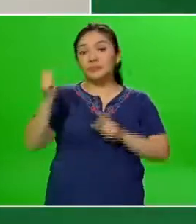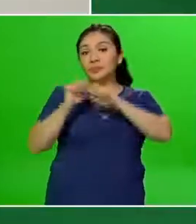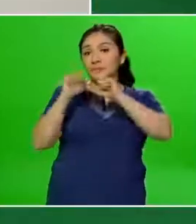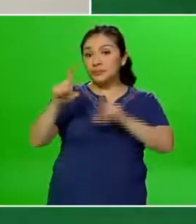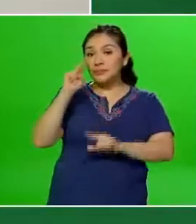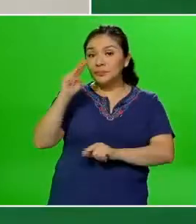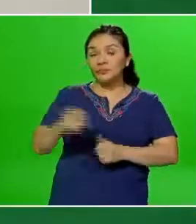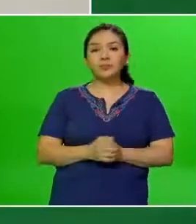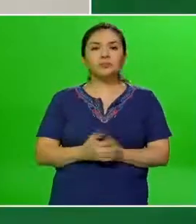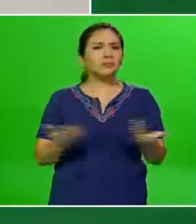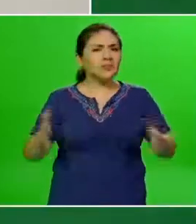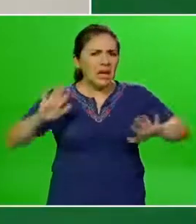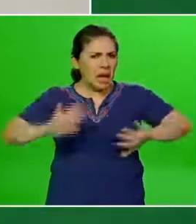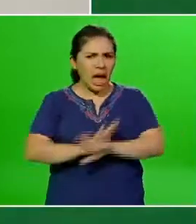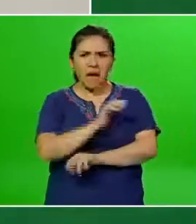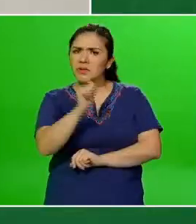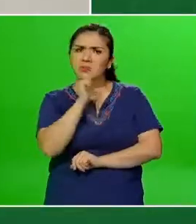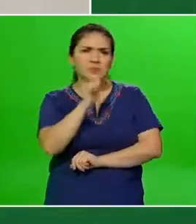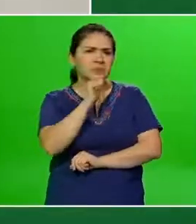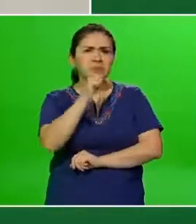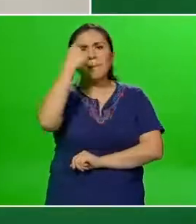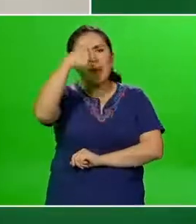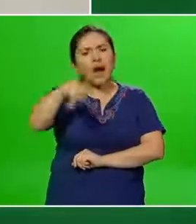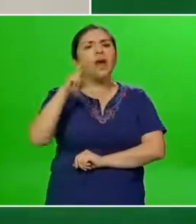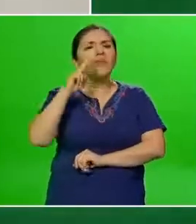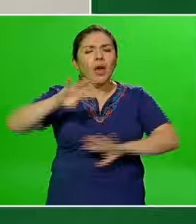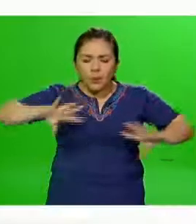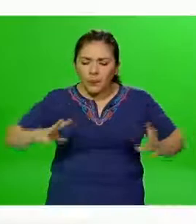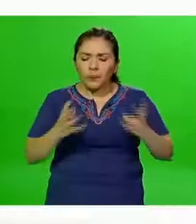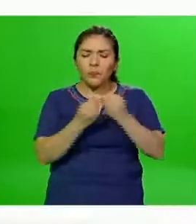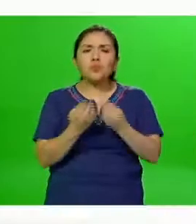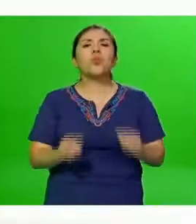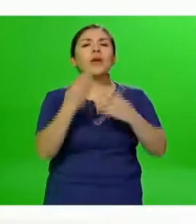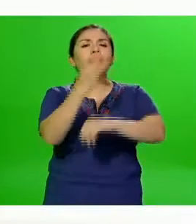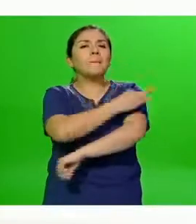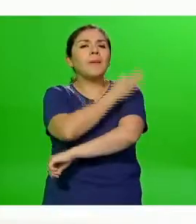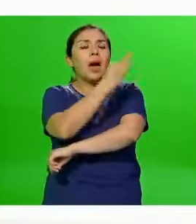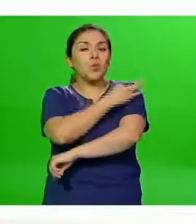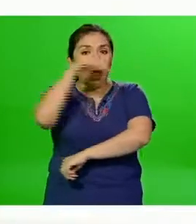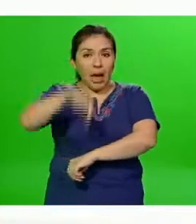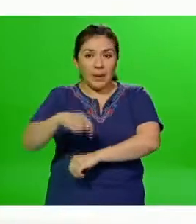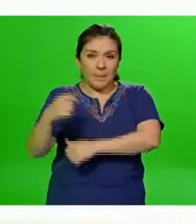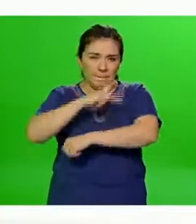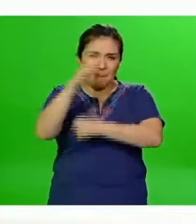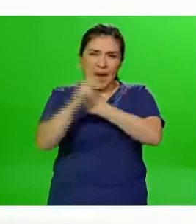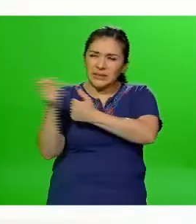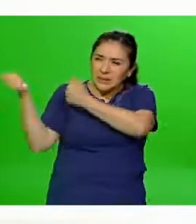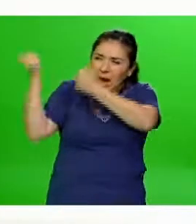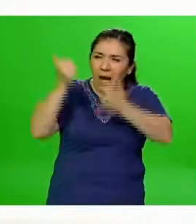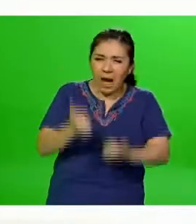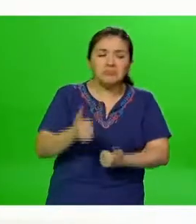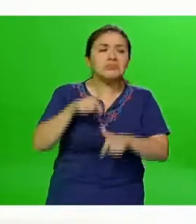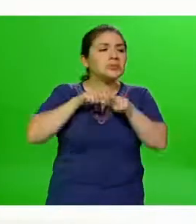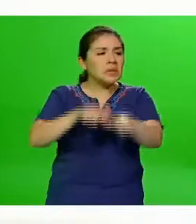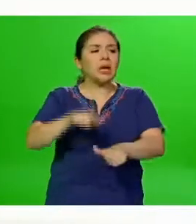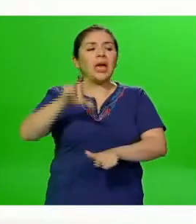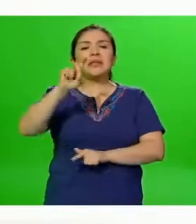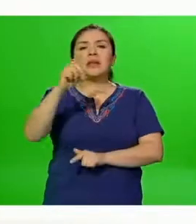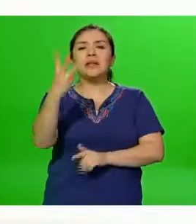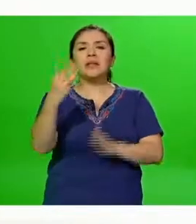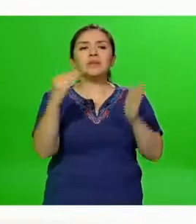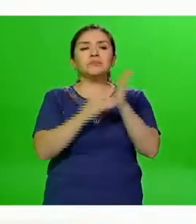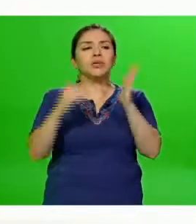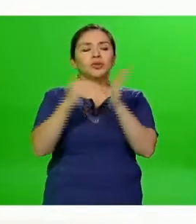diapositiva, no hemos tenido cambios para efectos del total de vacunas recibidas en el país. Continuamos con los